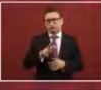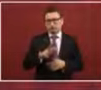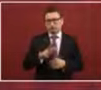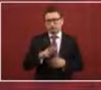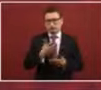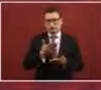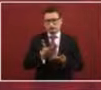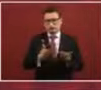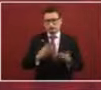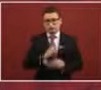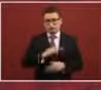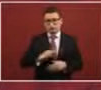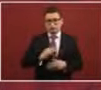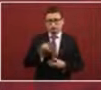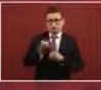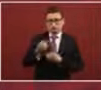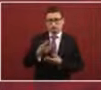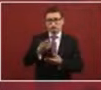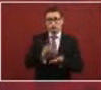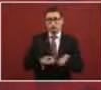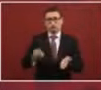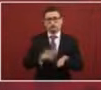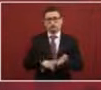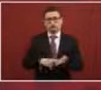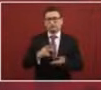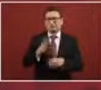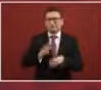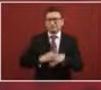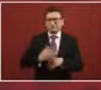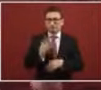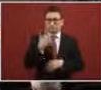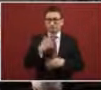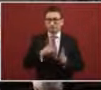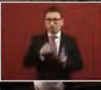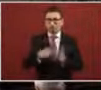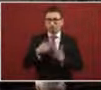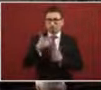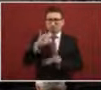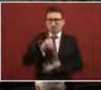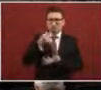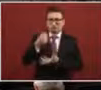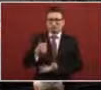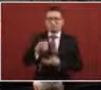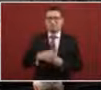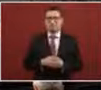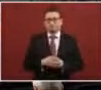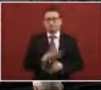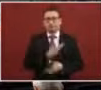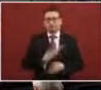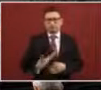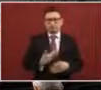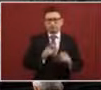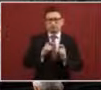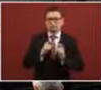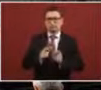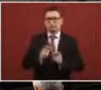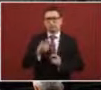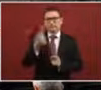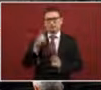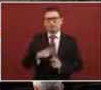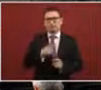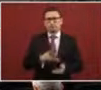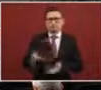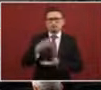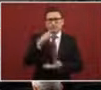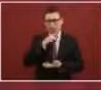para este solo municipio 5 veces más de lo que fue su presupuesto en 2018. La instrucción del señor presidente es entregarlo a la